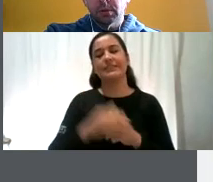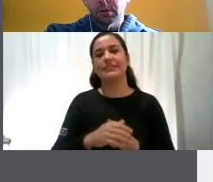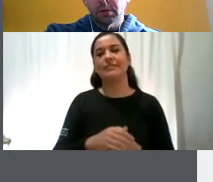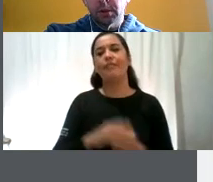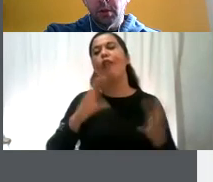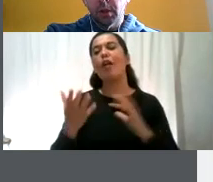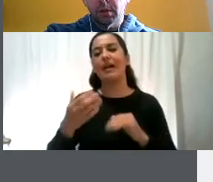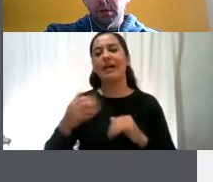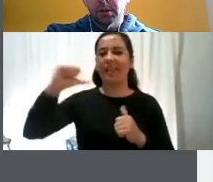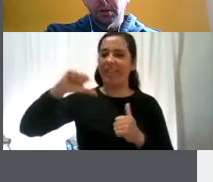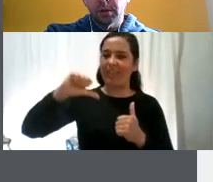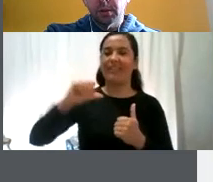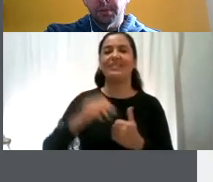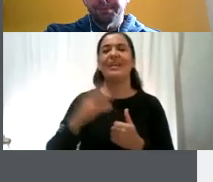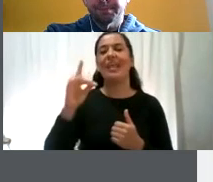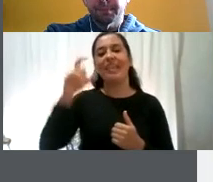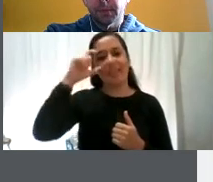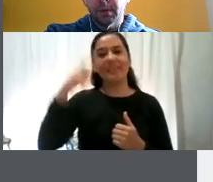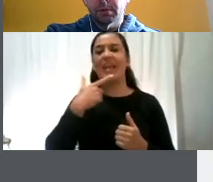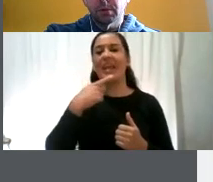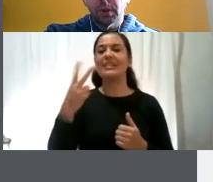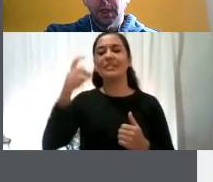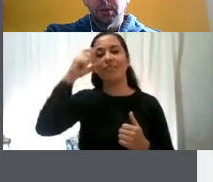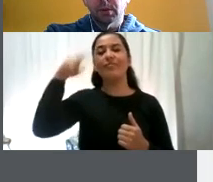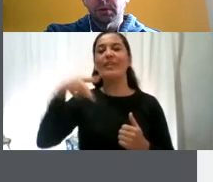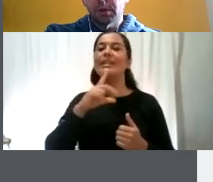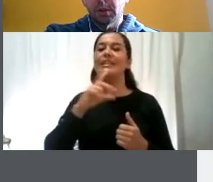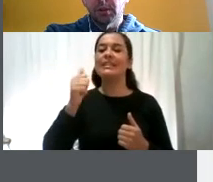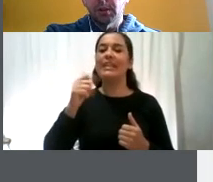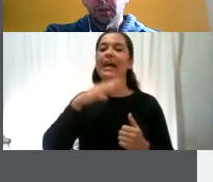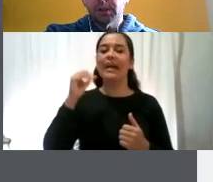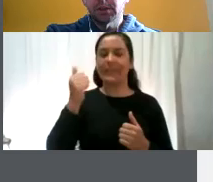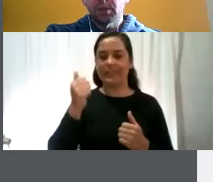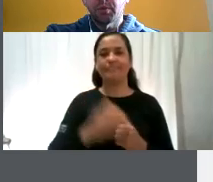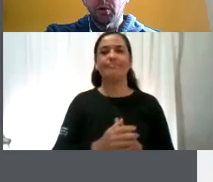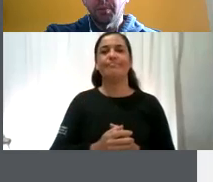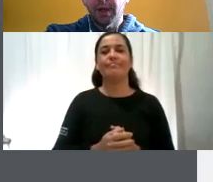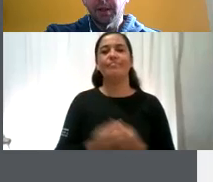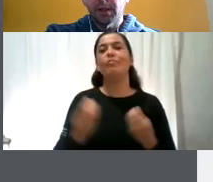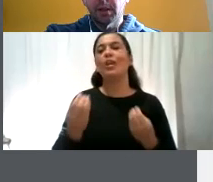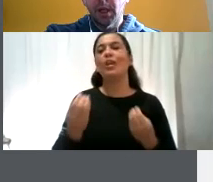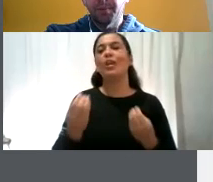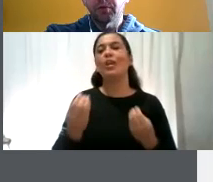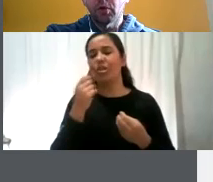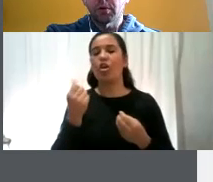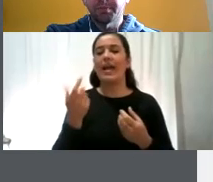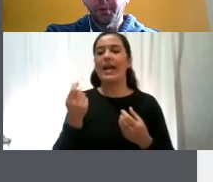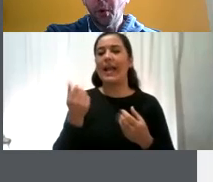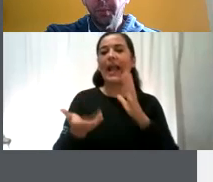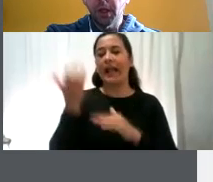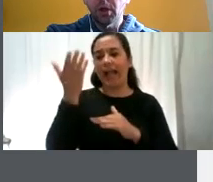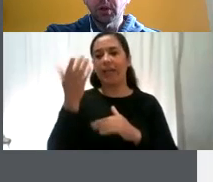eso a nosotros los hierros son caros y necesita un poco más de